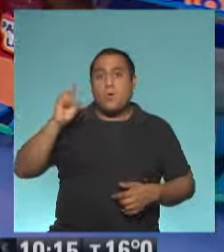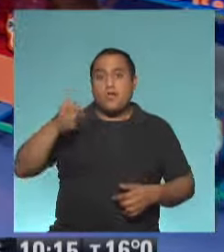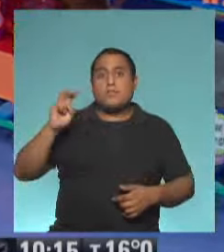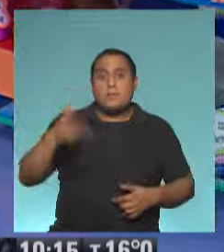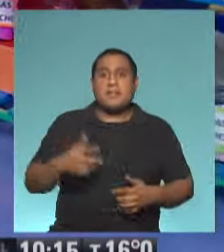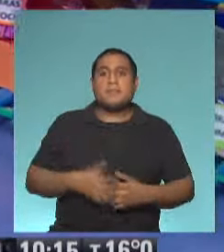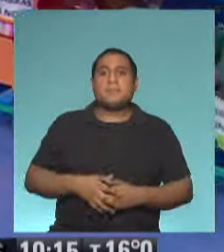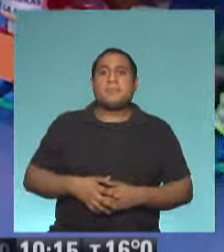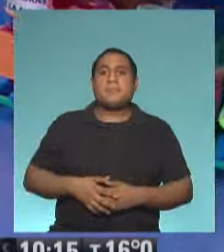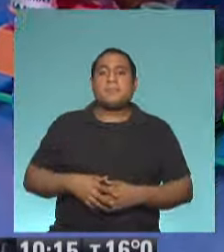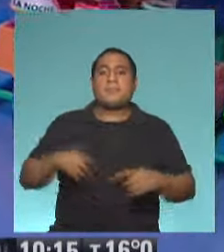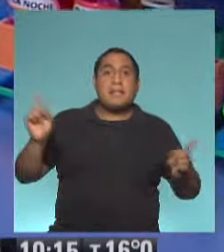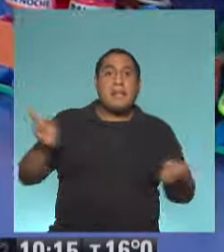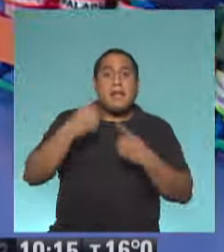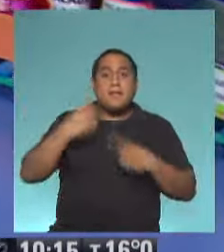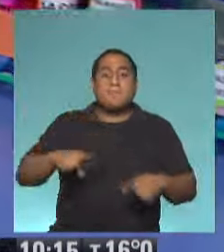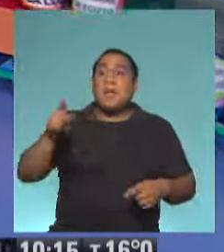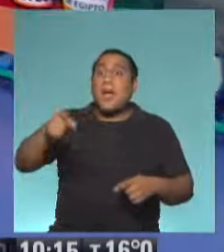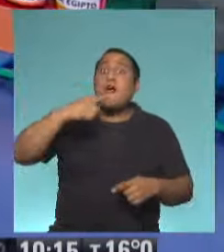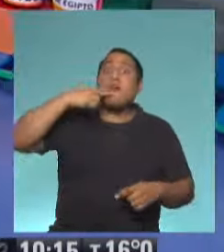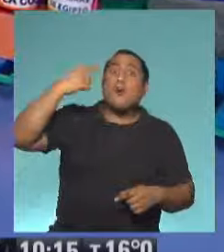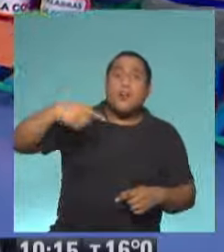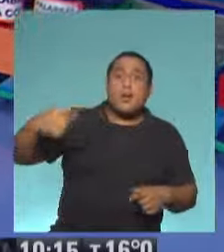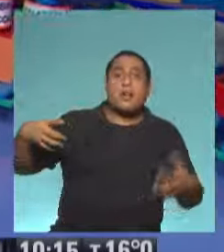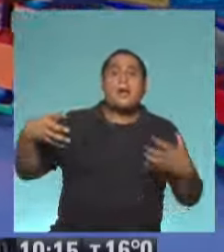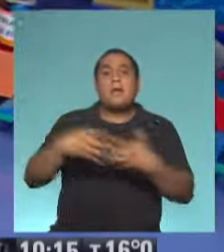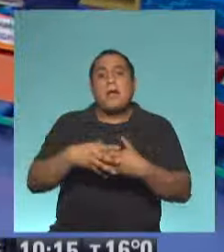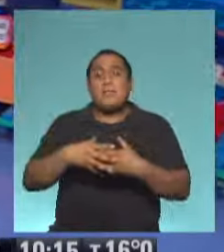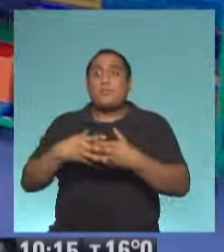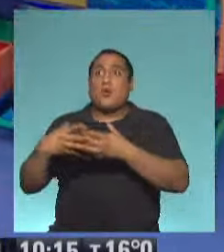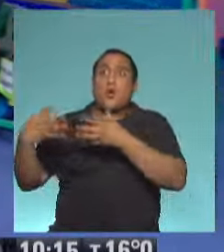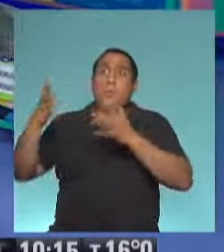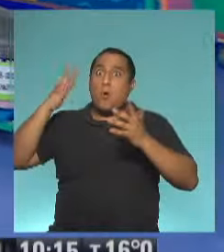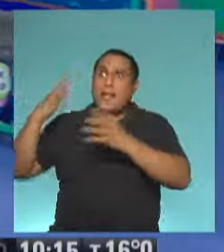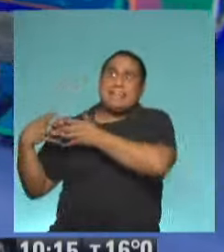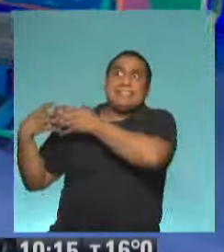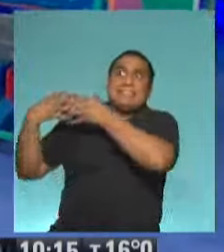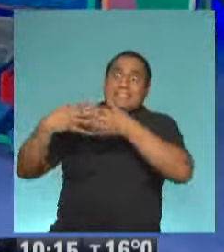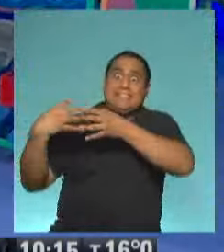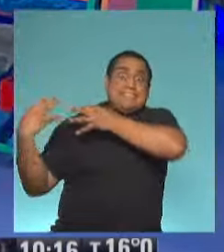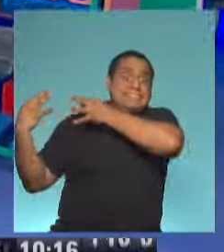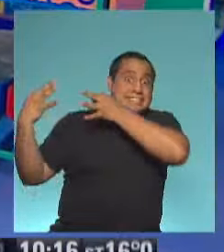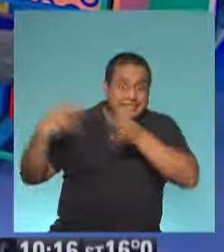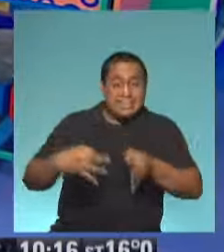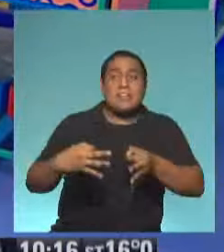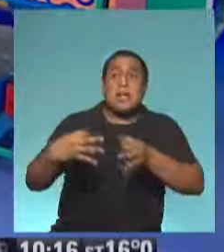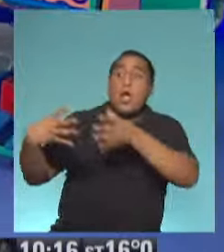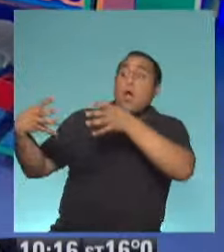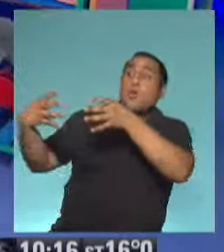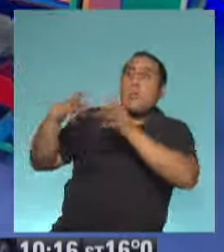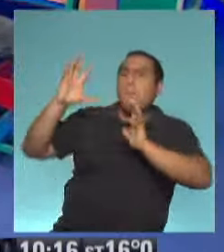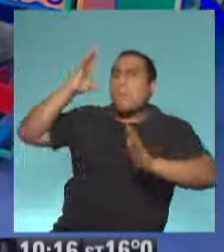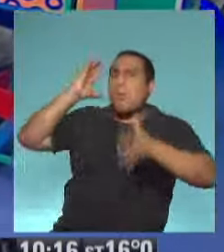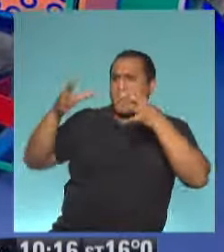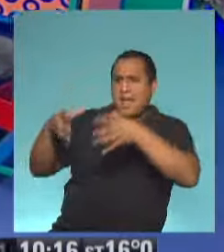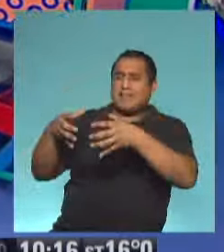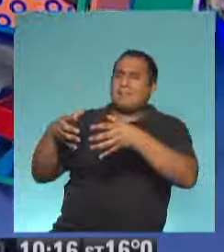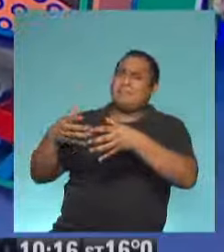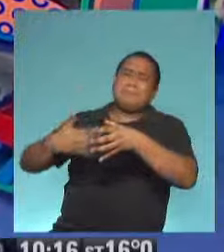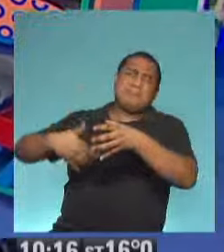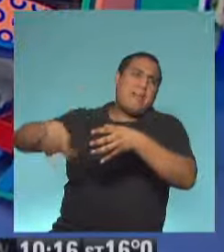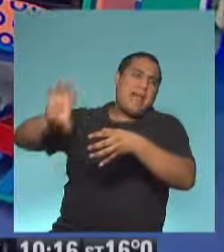Un, dos, tres. Con sus colores esta murga está llegando. ¡Ah! Es la murga más graciosa